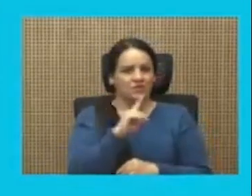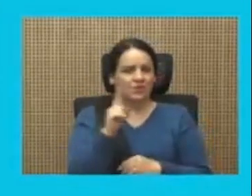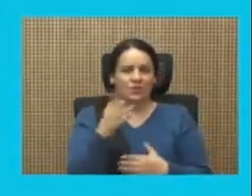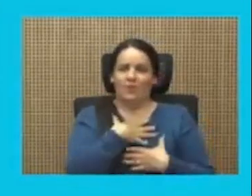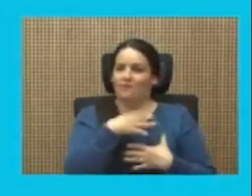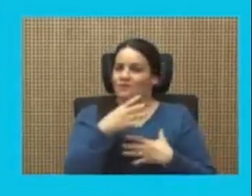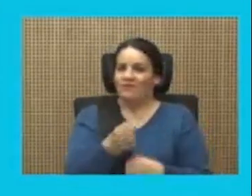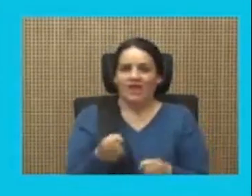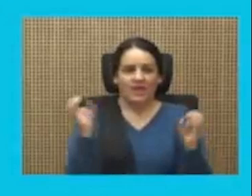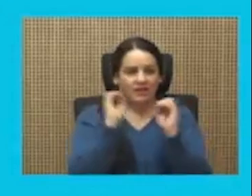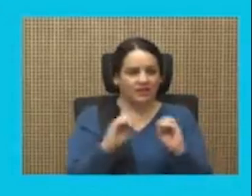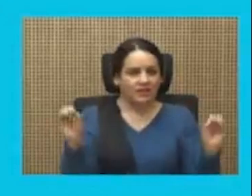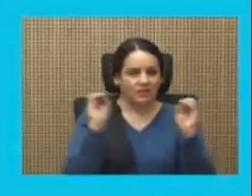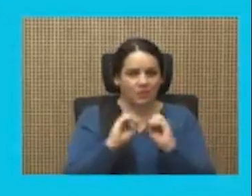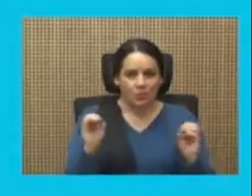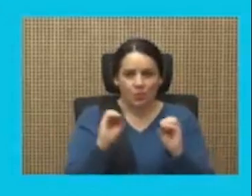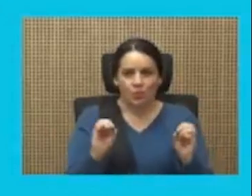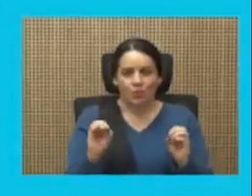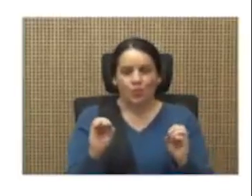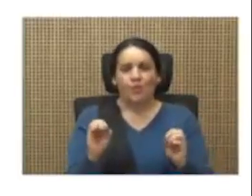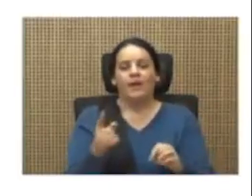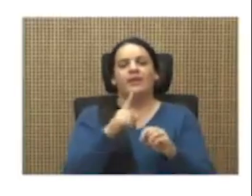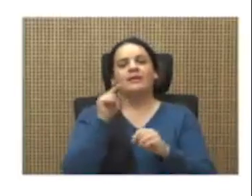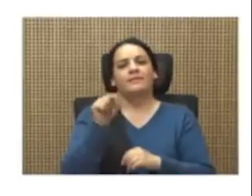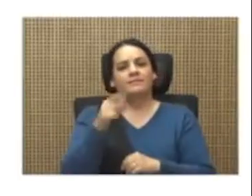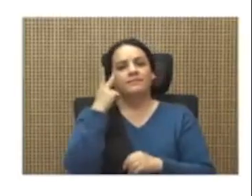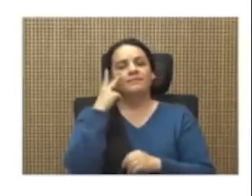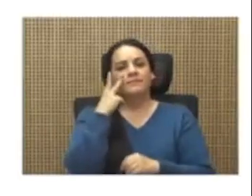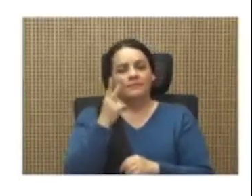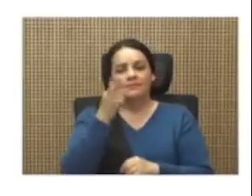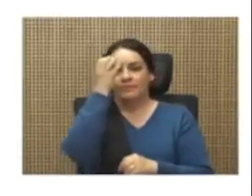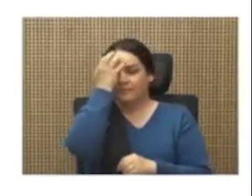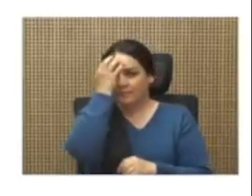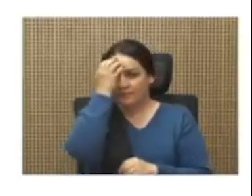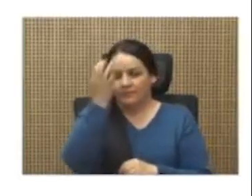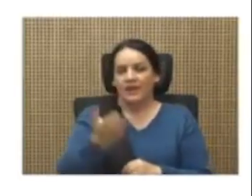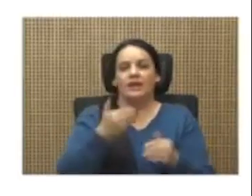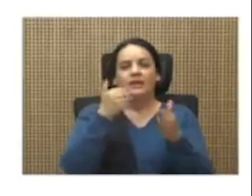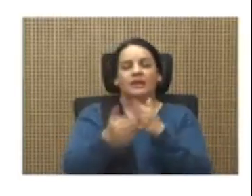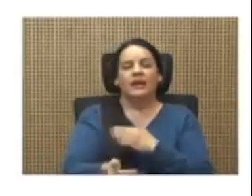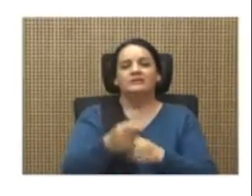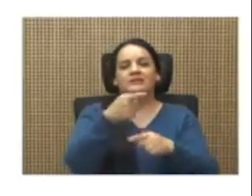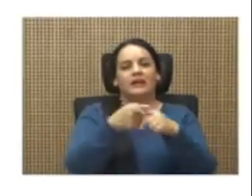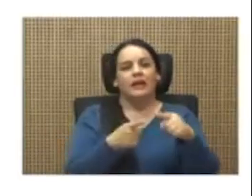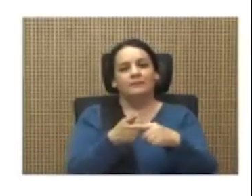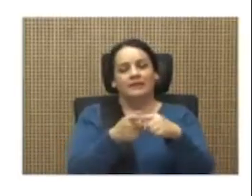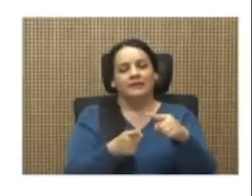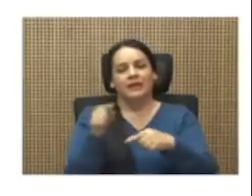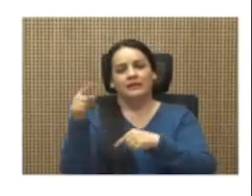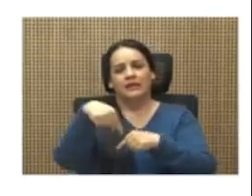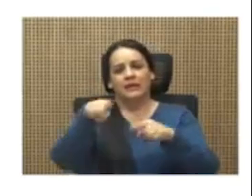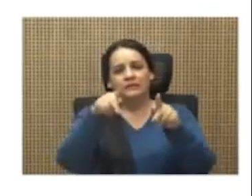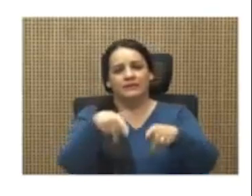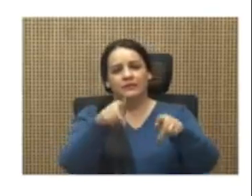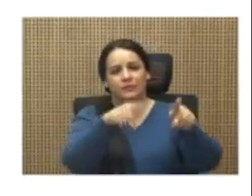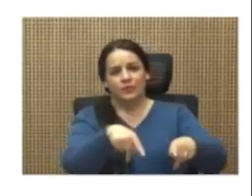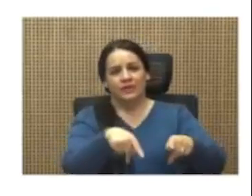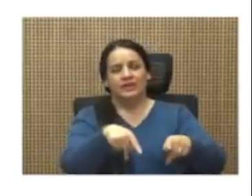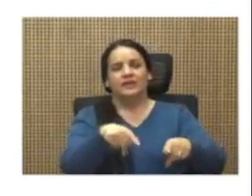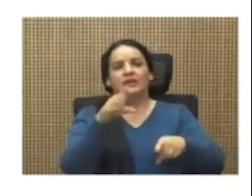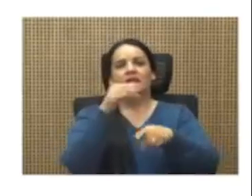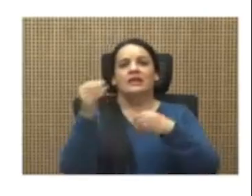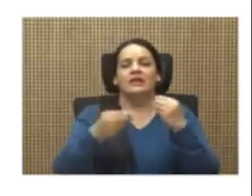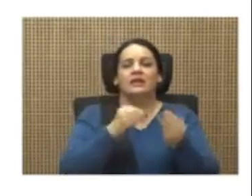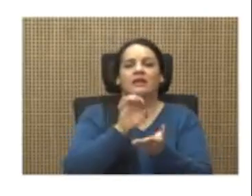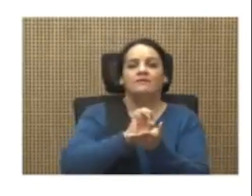en ninguno y aquí viene lo verdaderamente preocupante casi la mitad de las personas evita